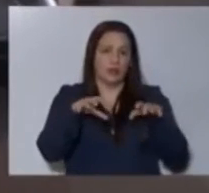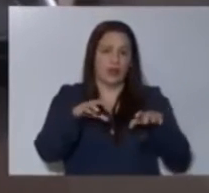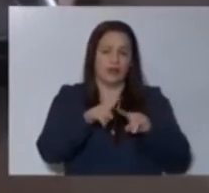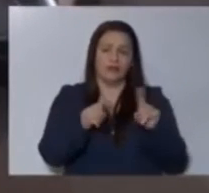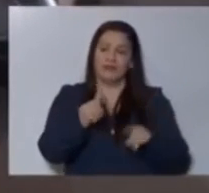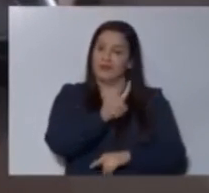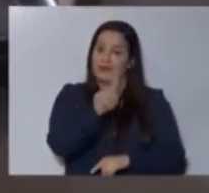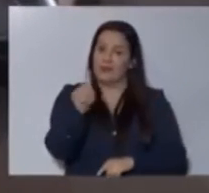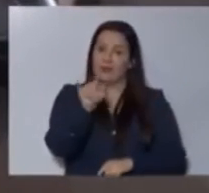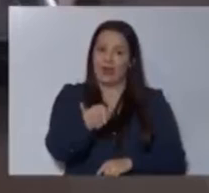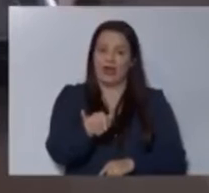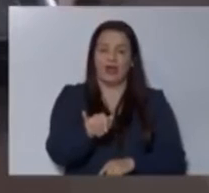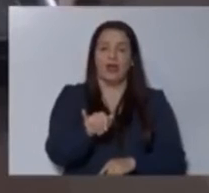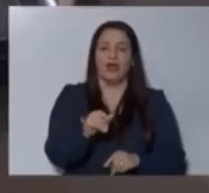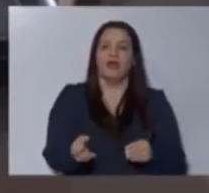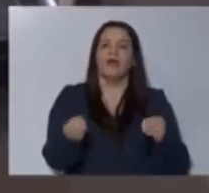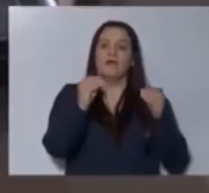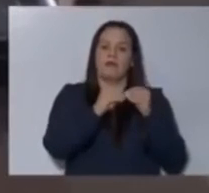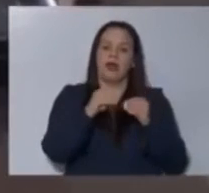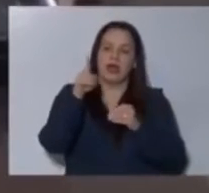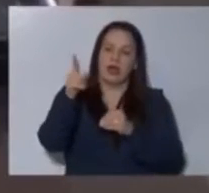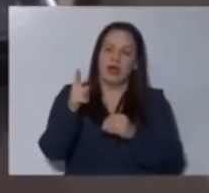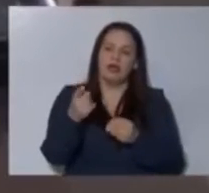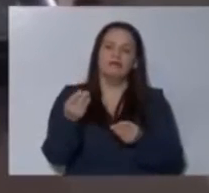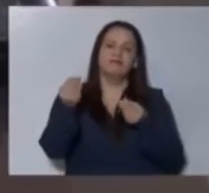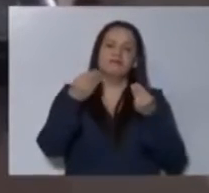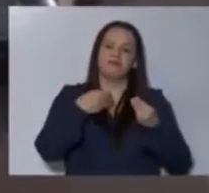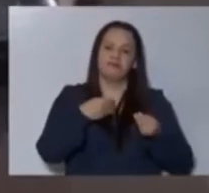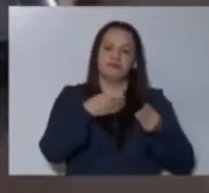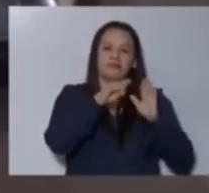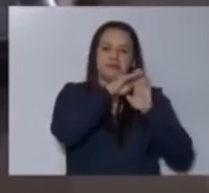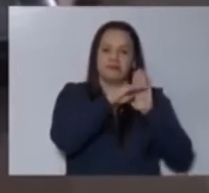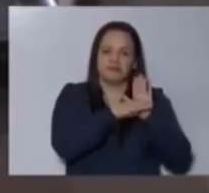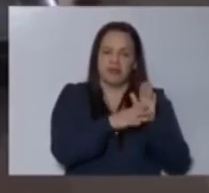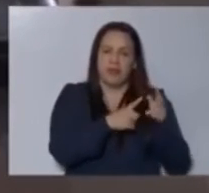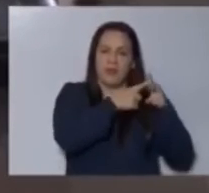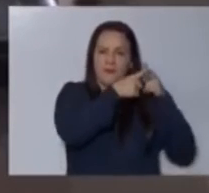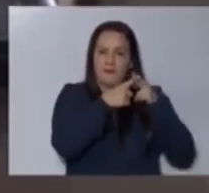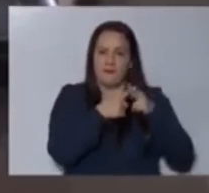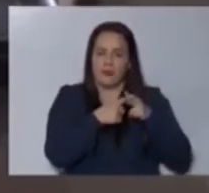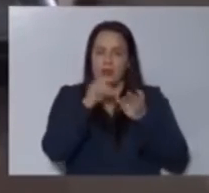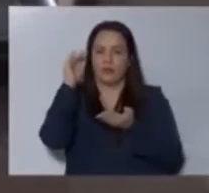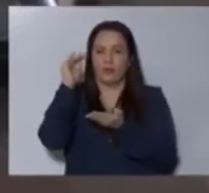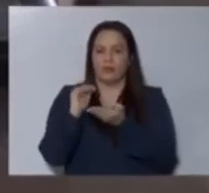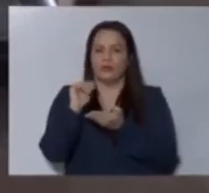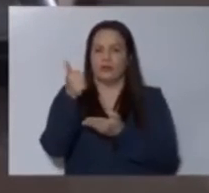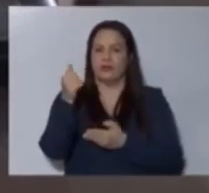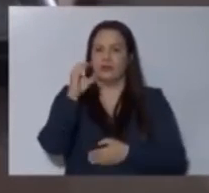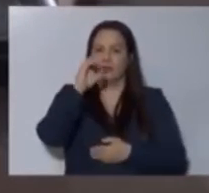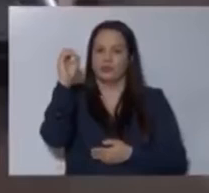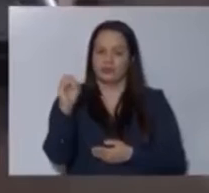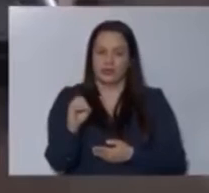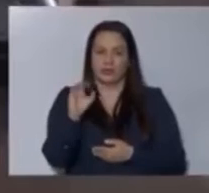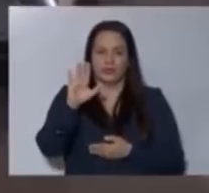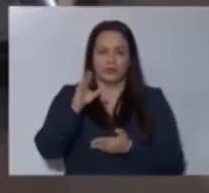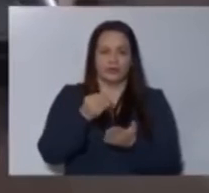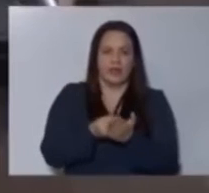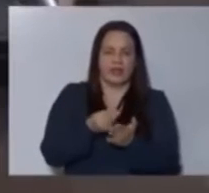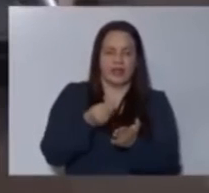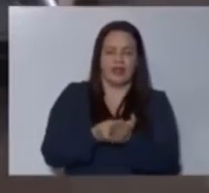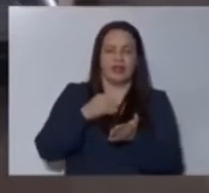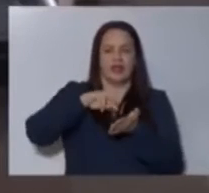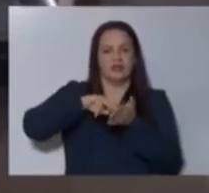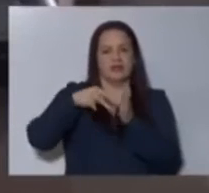contrario, nos recetó más empréstitos, la reducción del 10% de su salario, que disfraza el pedido de